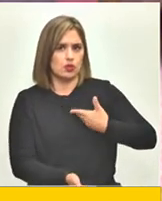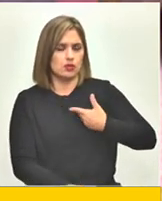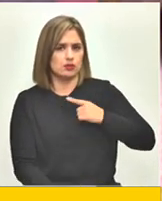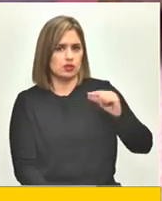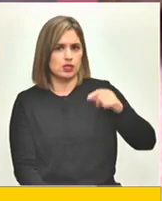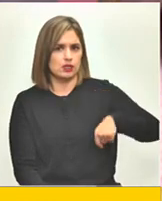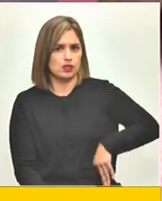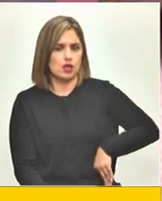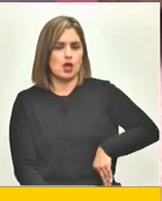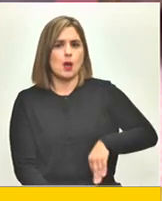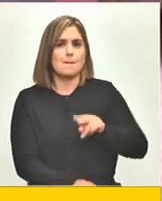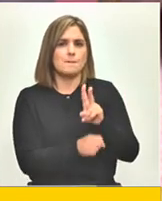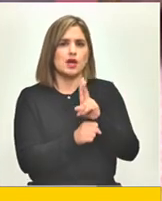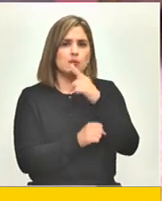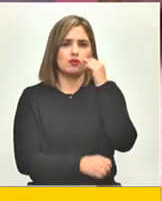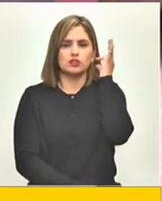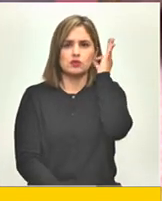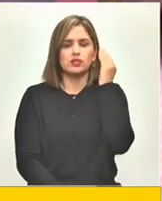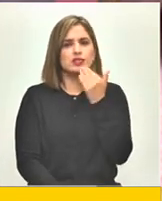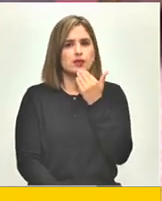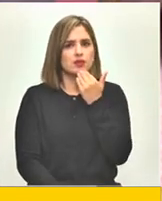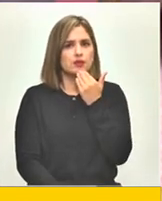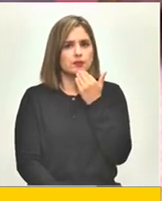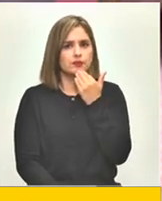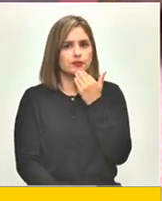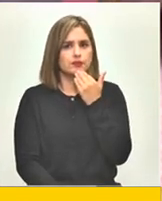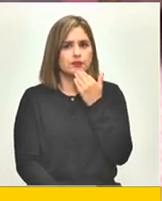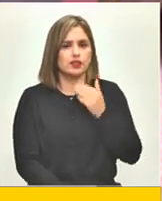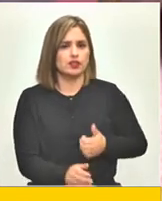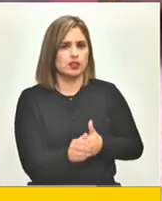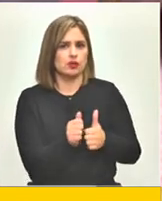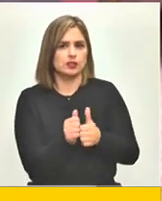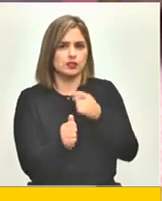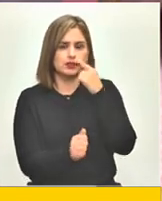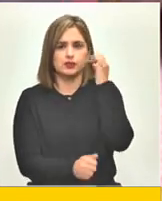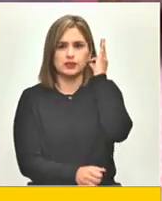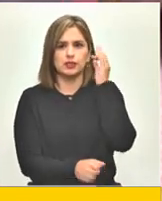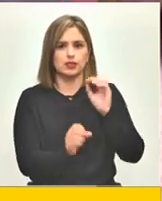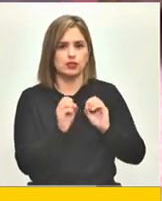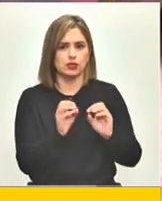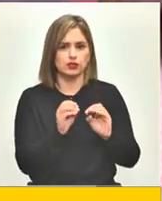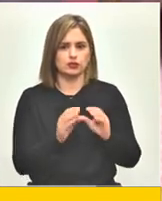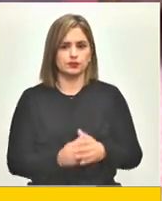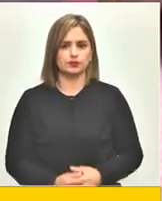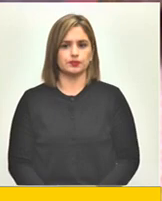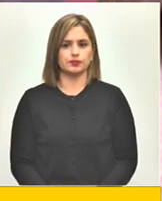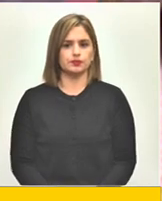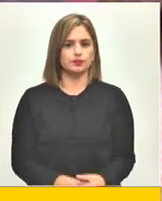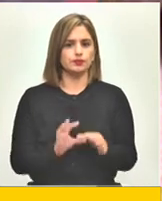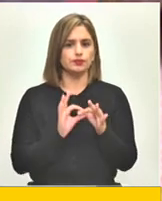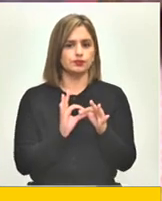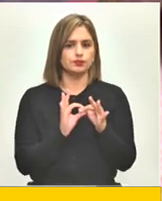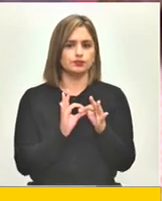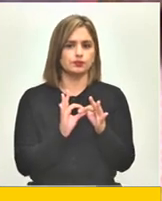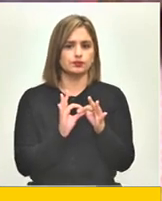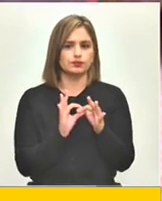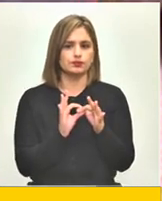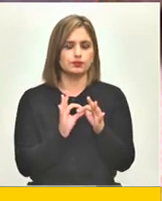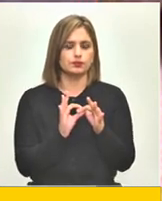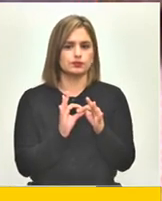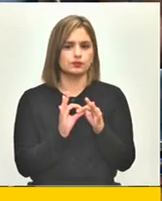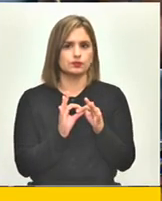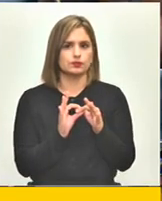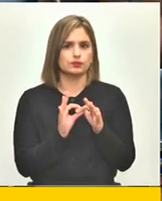los profesores y profesoras así como también de las y los de la educación he dicho presidenta Muchas gracias gracias